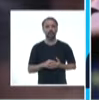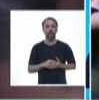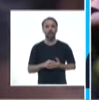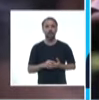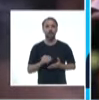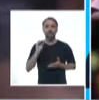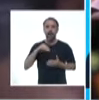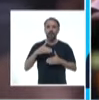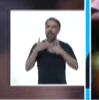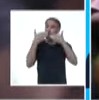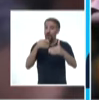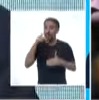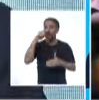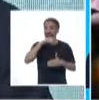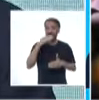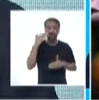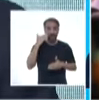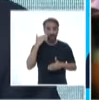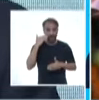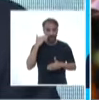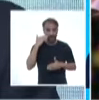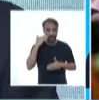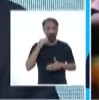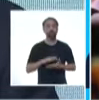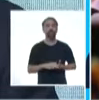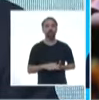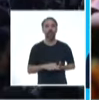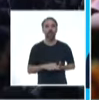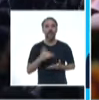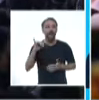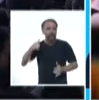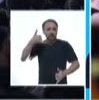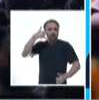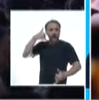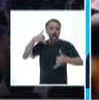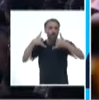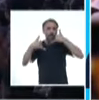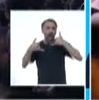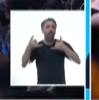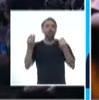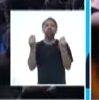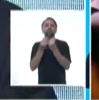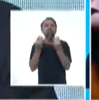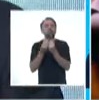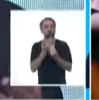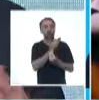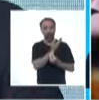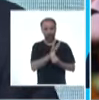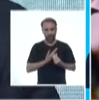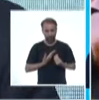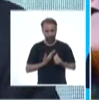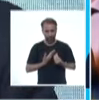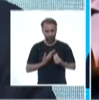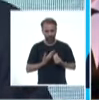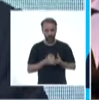subestimado defenestrado y Y vos sabés lo que un intendente cuando el vecino te va a tocar las realidades Cómo se viven